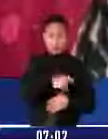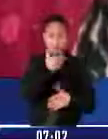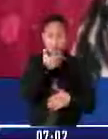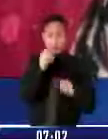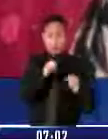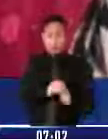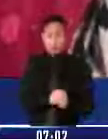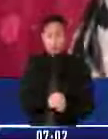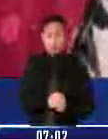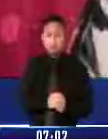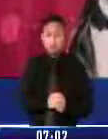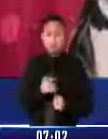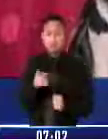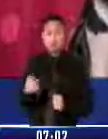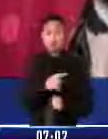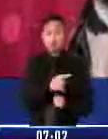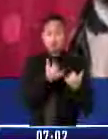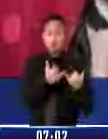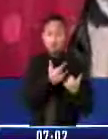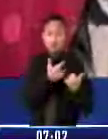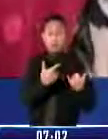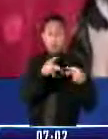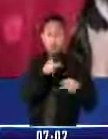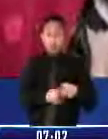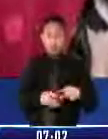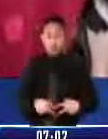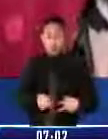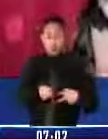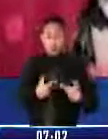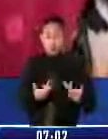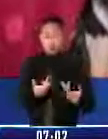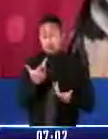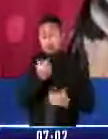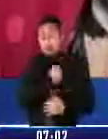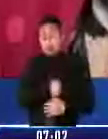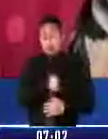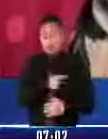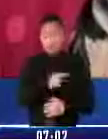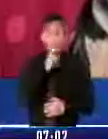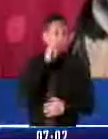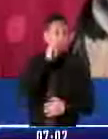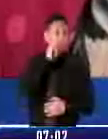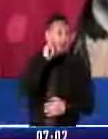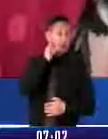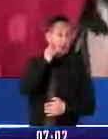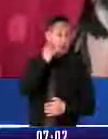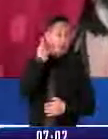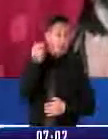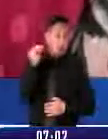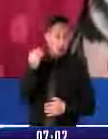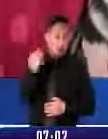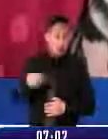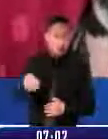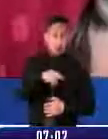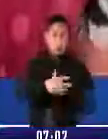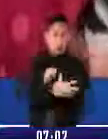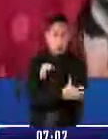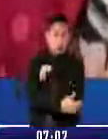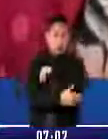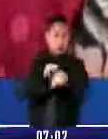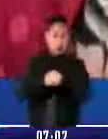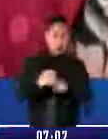óptimo, y sobre todo para que en las condiciones en las que están viviendo, en que lamentablemente en las niñas, adolescentes o mujeres que viven en pobreza, extrema pobreza